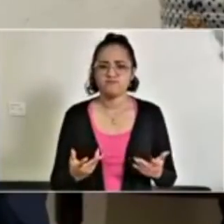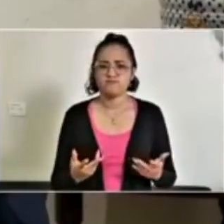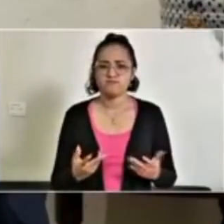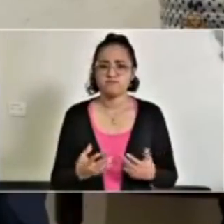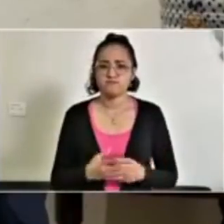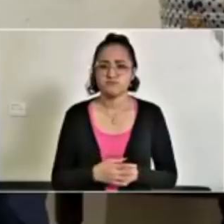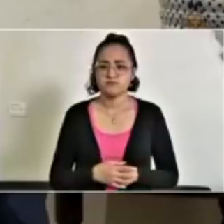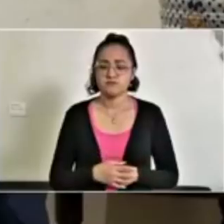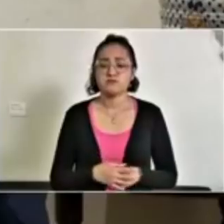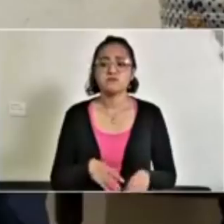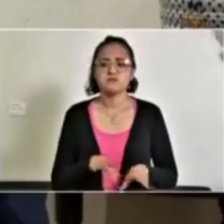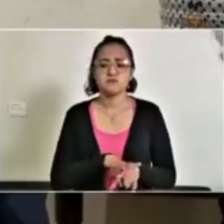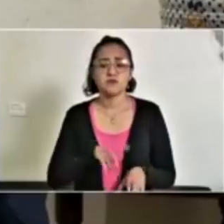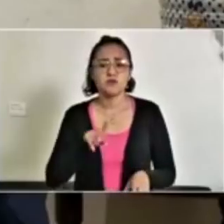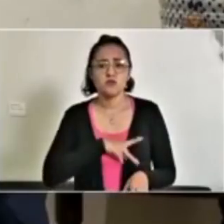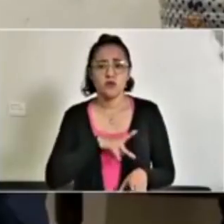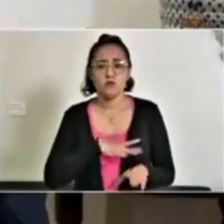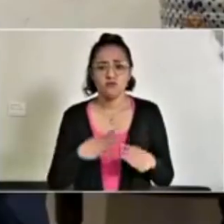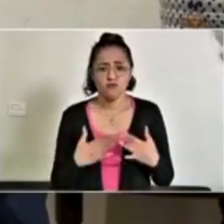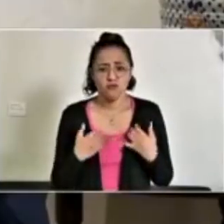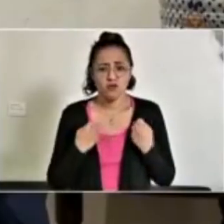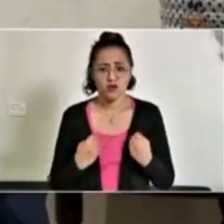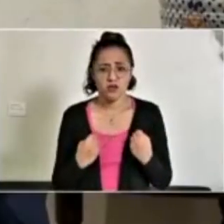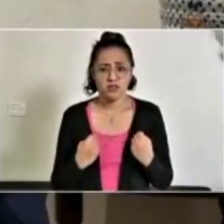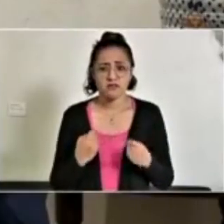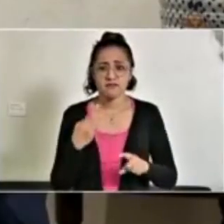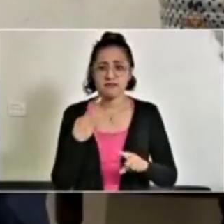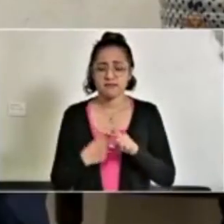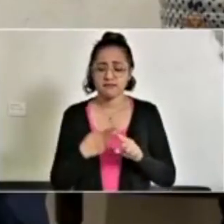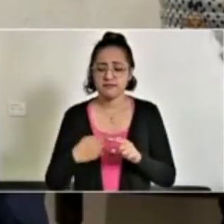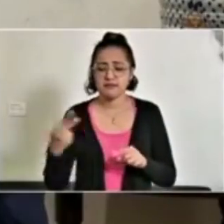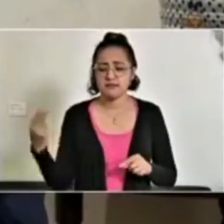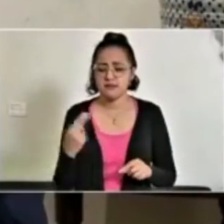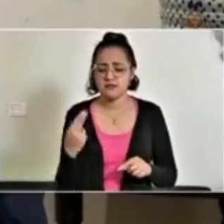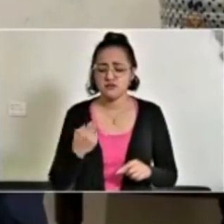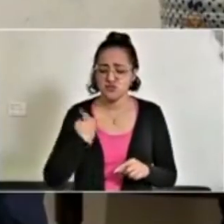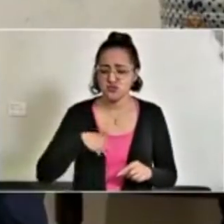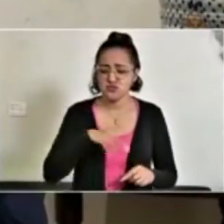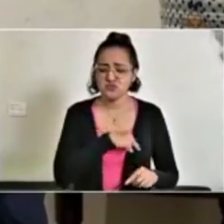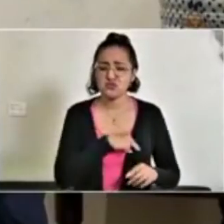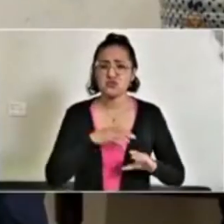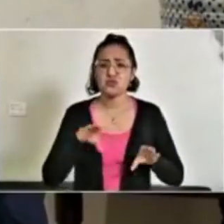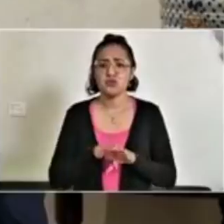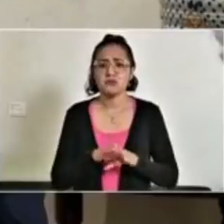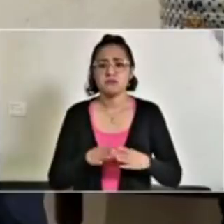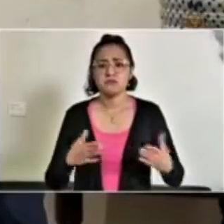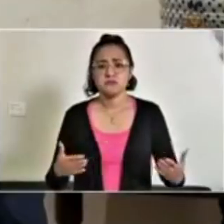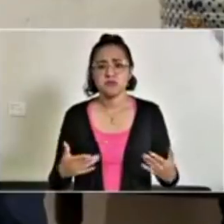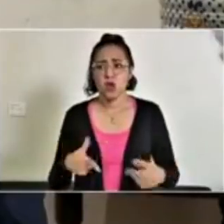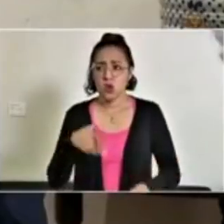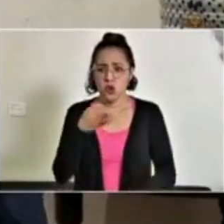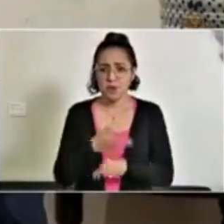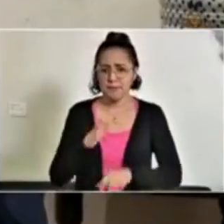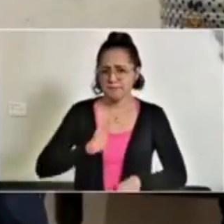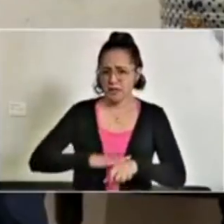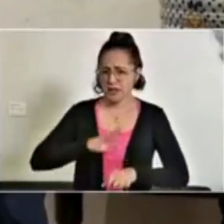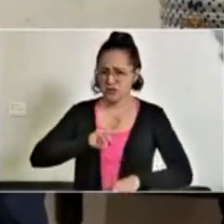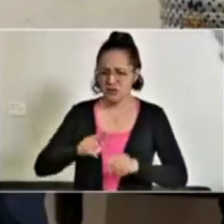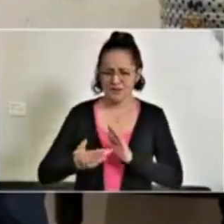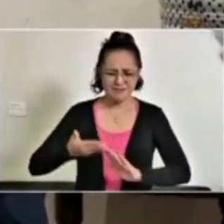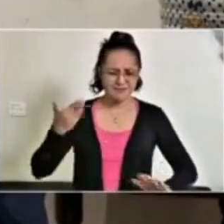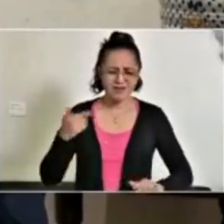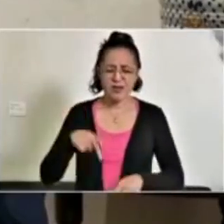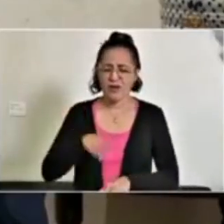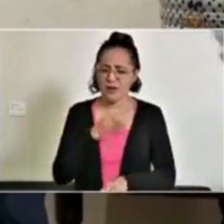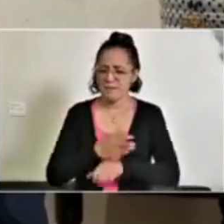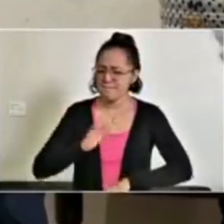es parte de nuestra fortaleza la que necesitamos nosotros hoy más que nunca